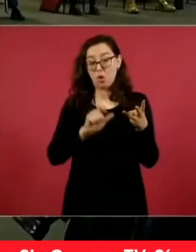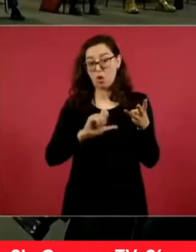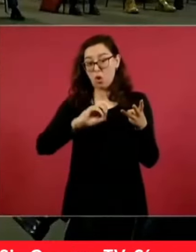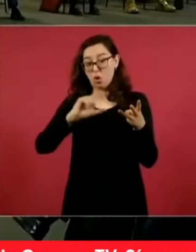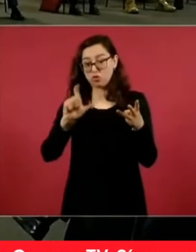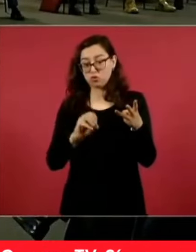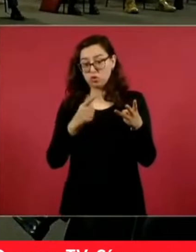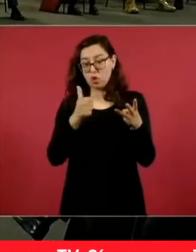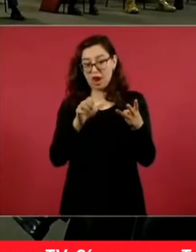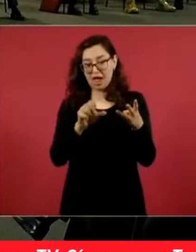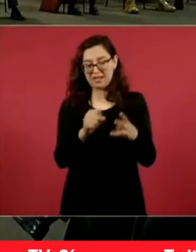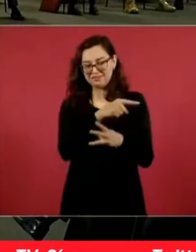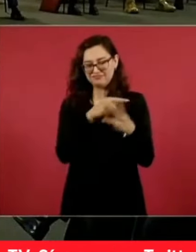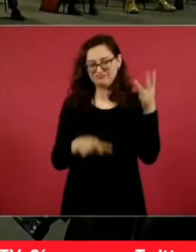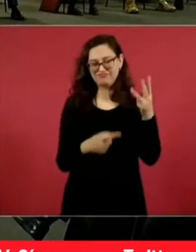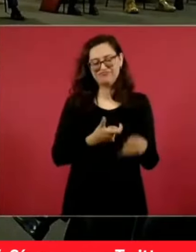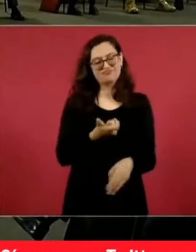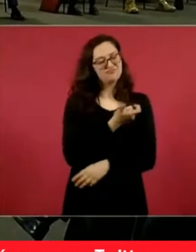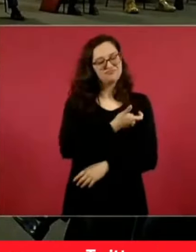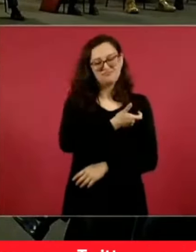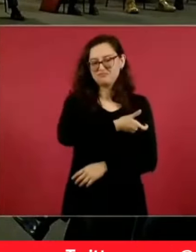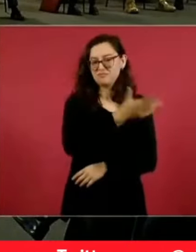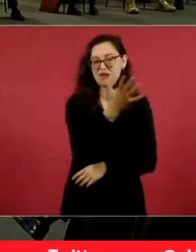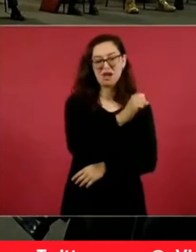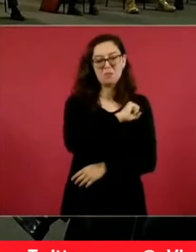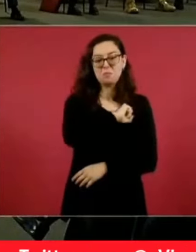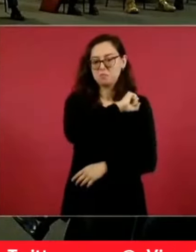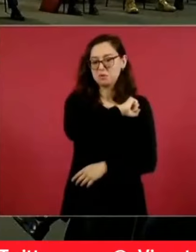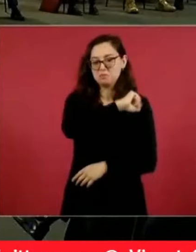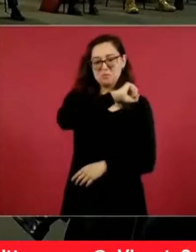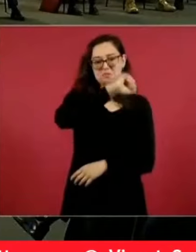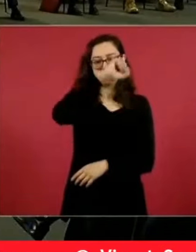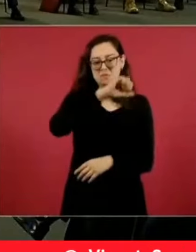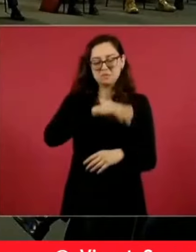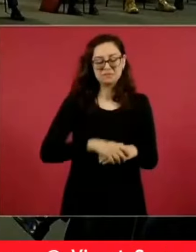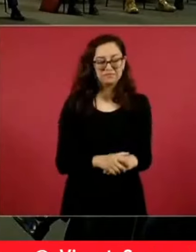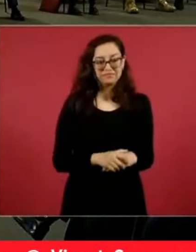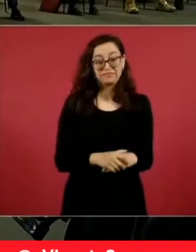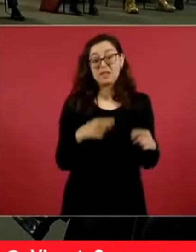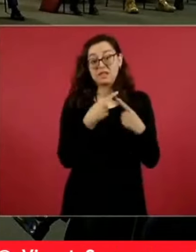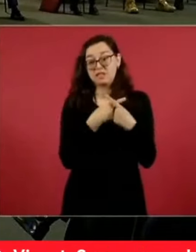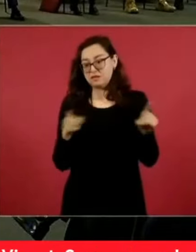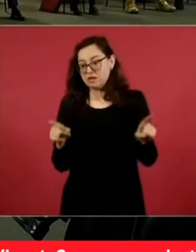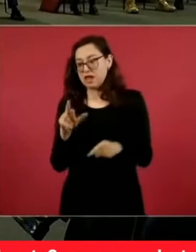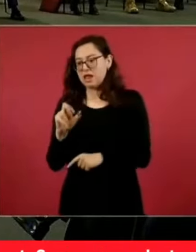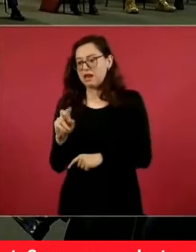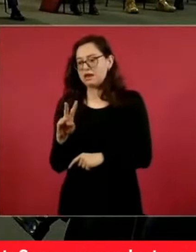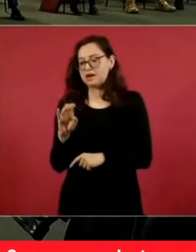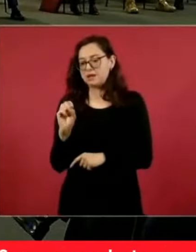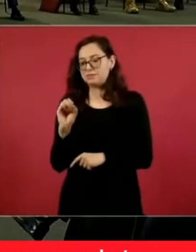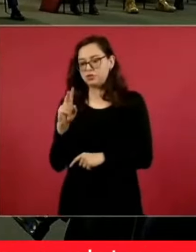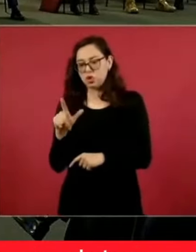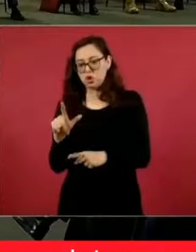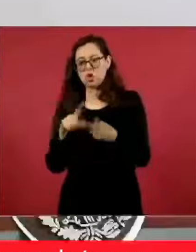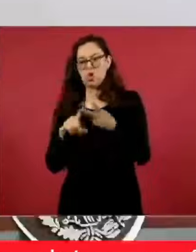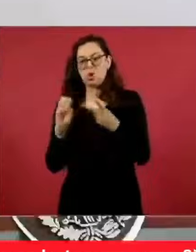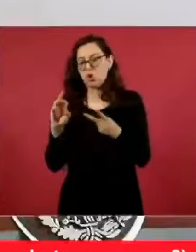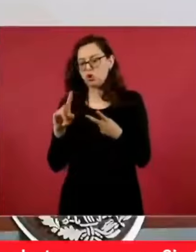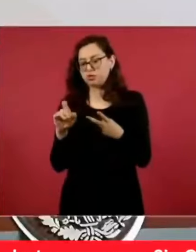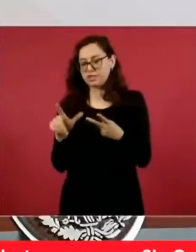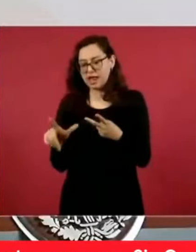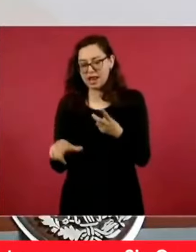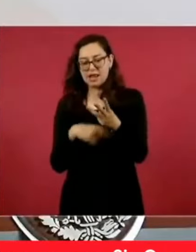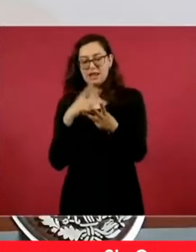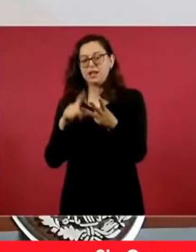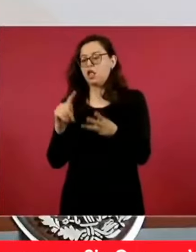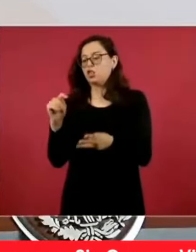indicadores más altos y los precios en consecuencia más altos en contraste tenemos a repsol orsan y Total como las